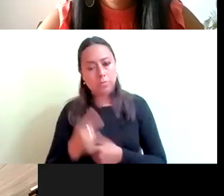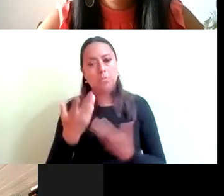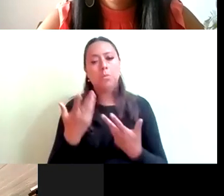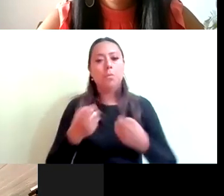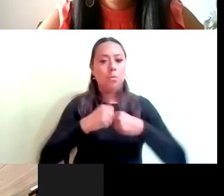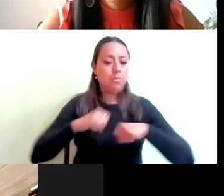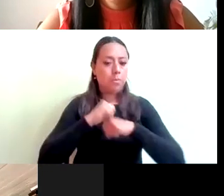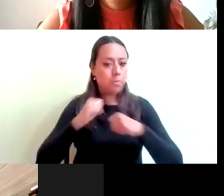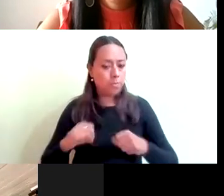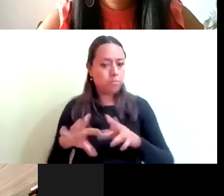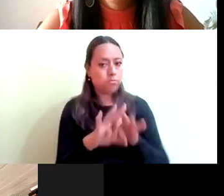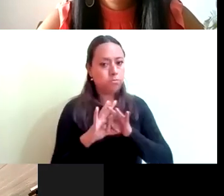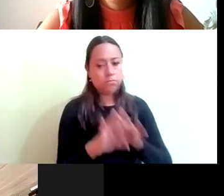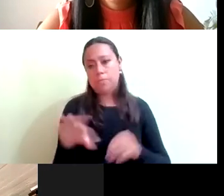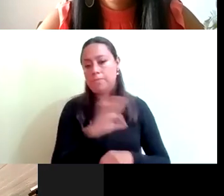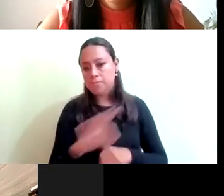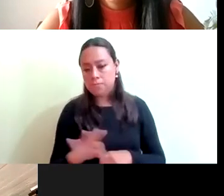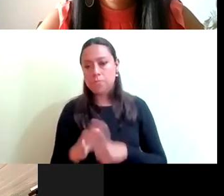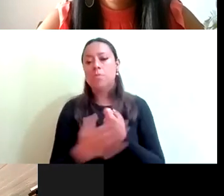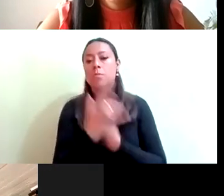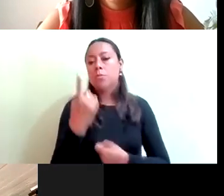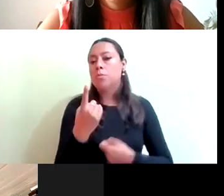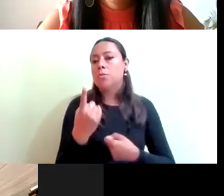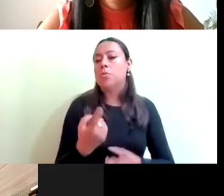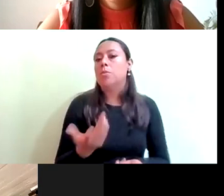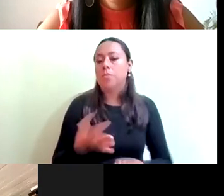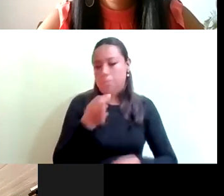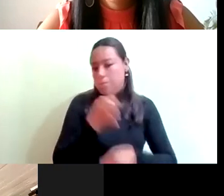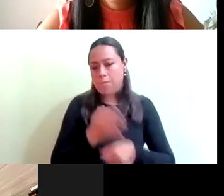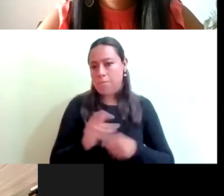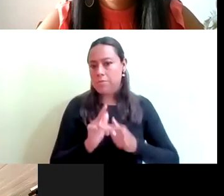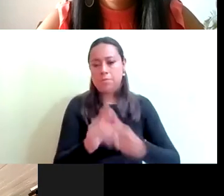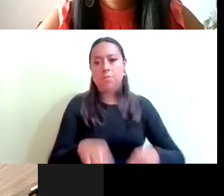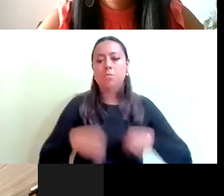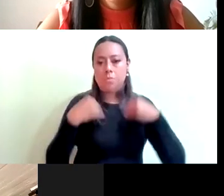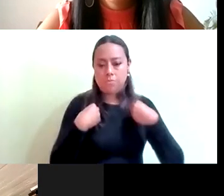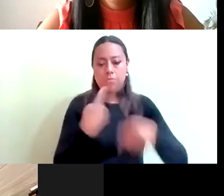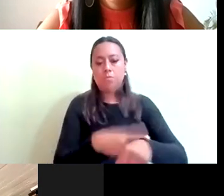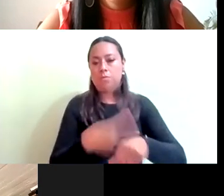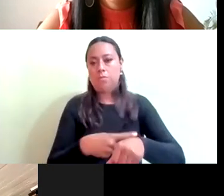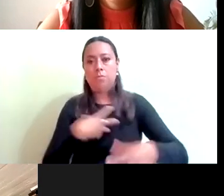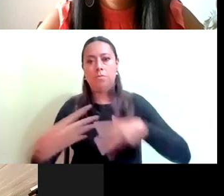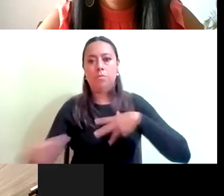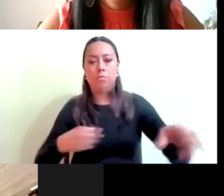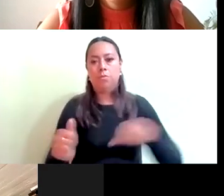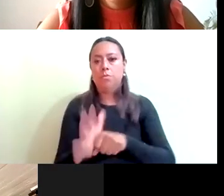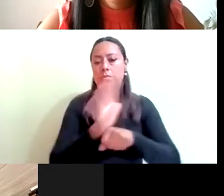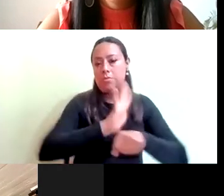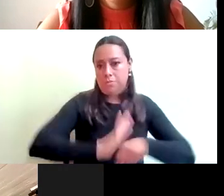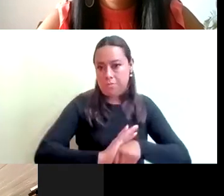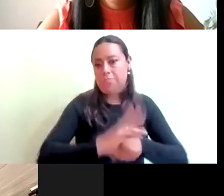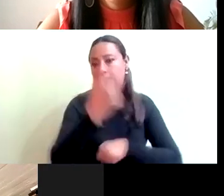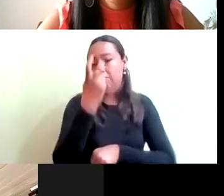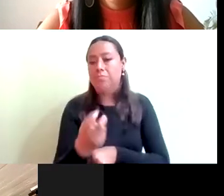social ante esta pandemia que nos ha mantenido distanciados y